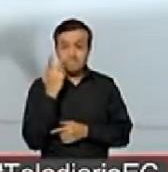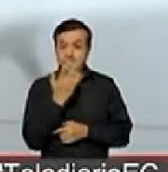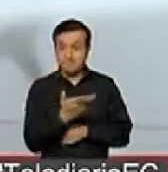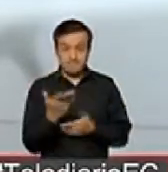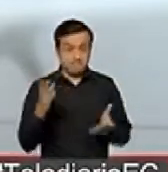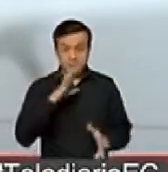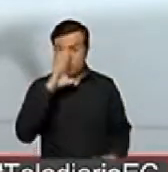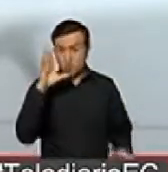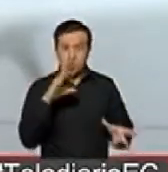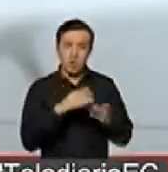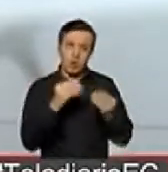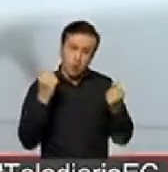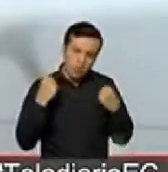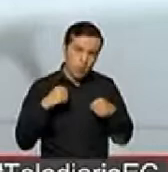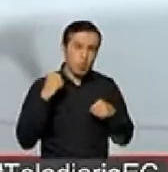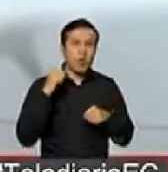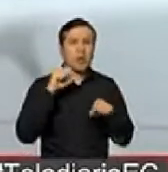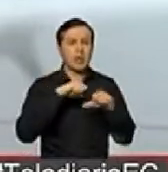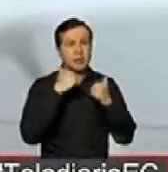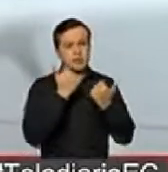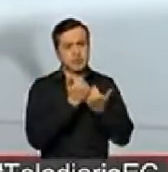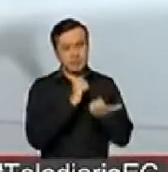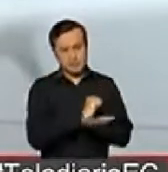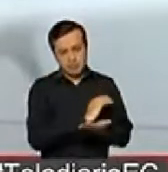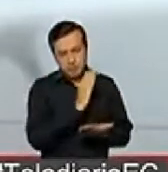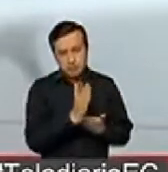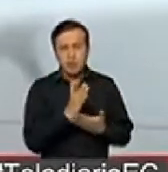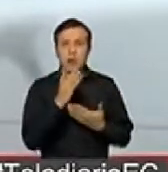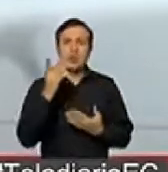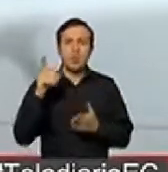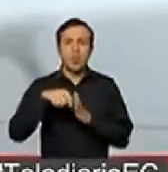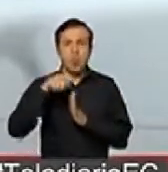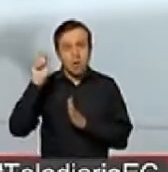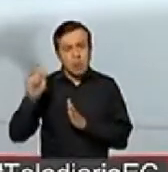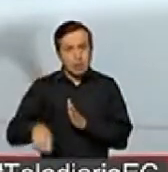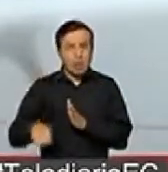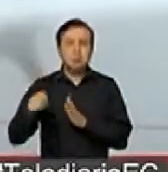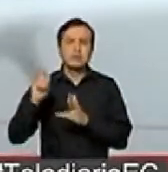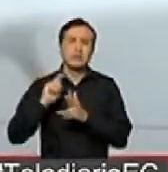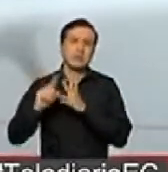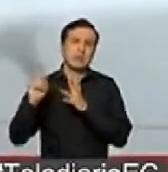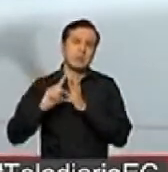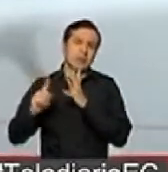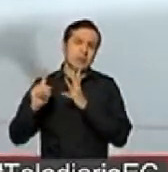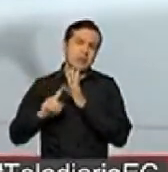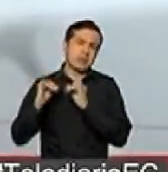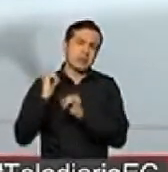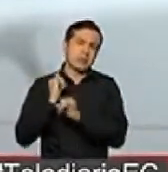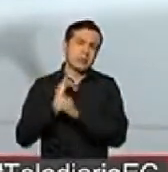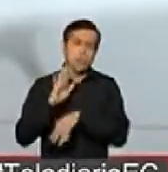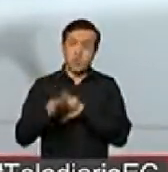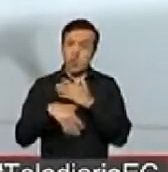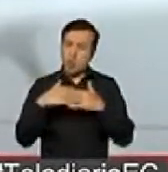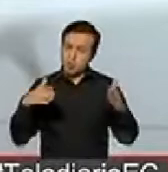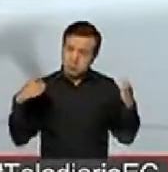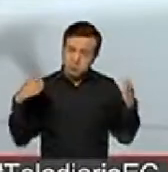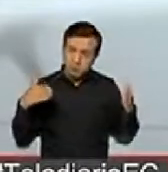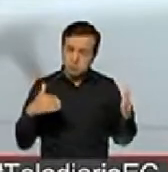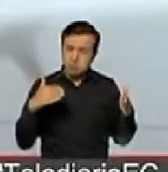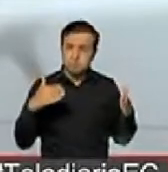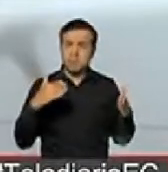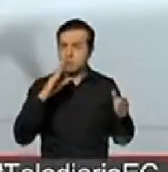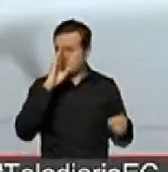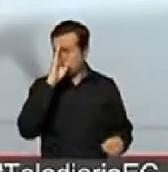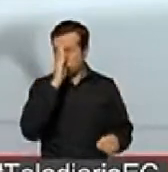que tenemos que hacer todos, desde la Asamblea Nacional, los operadores de justicia, las distintas instituciones, para que podamos trabajar por un